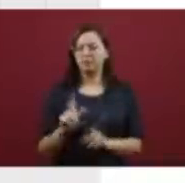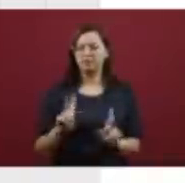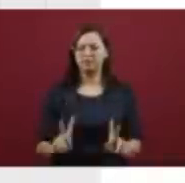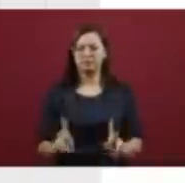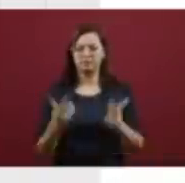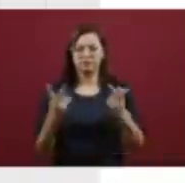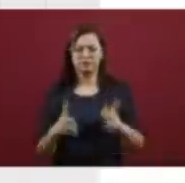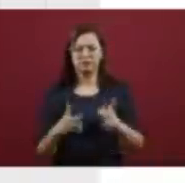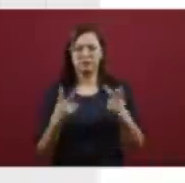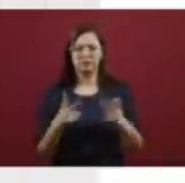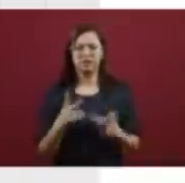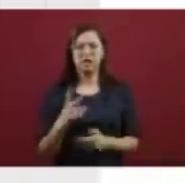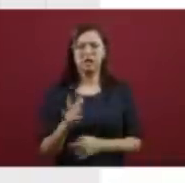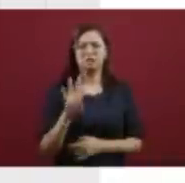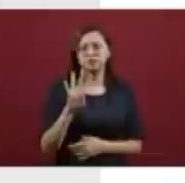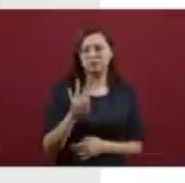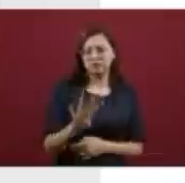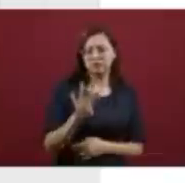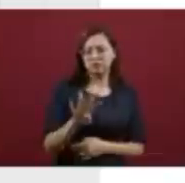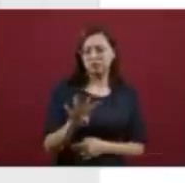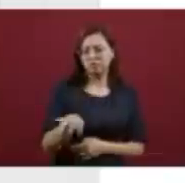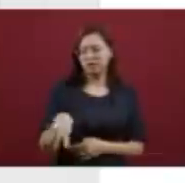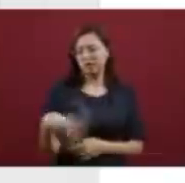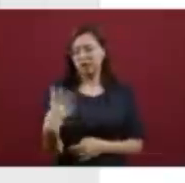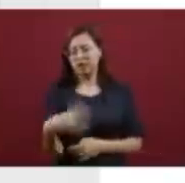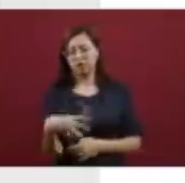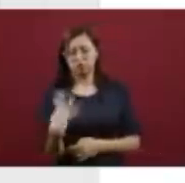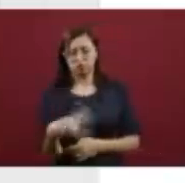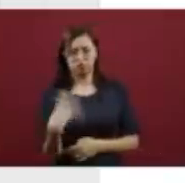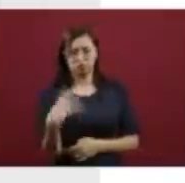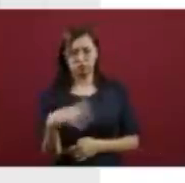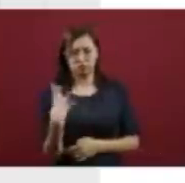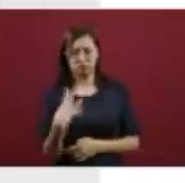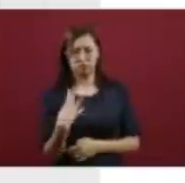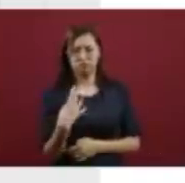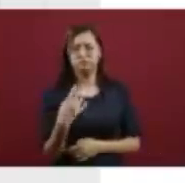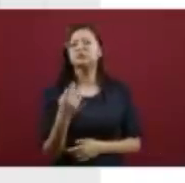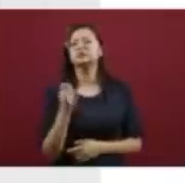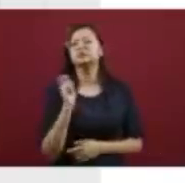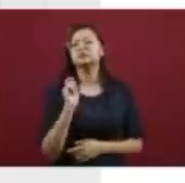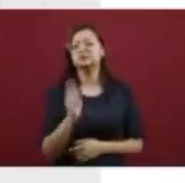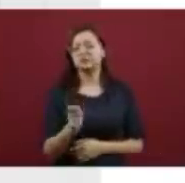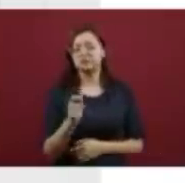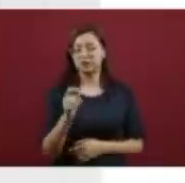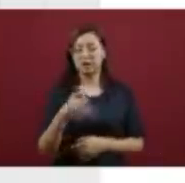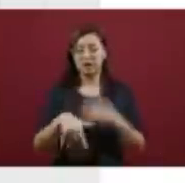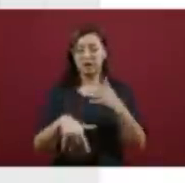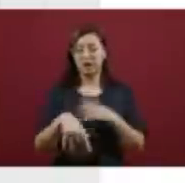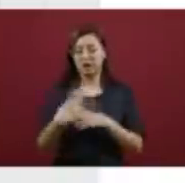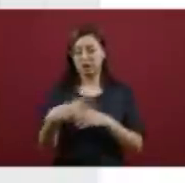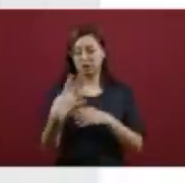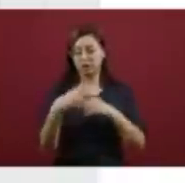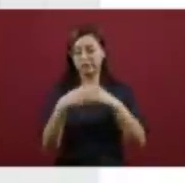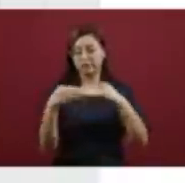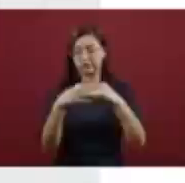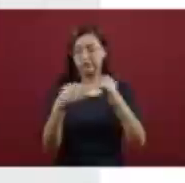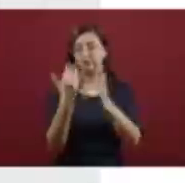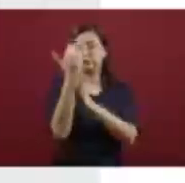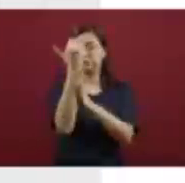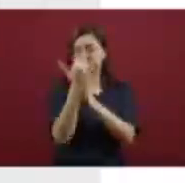a 19.14, esto es 14 centavos por debajo del tope